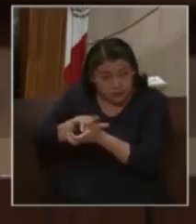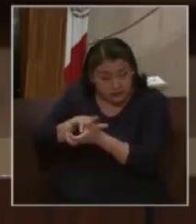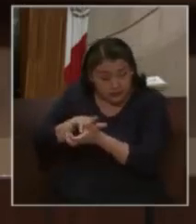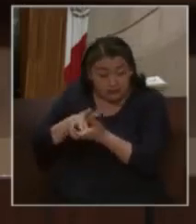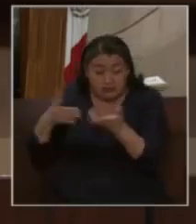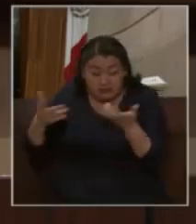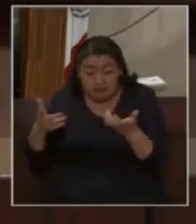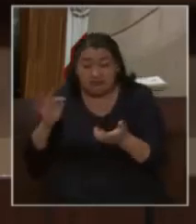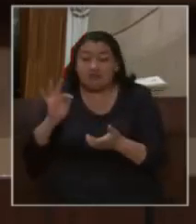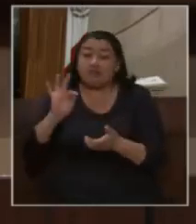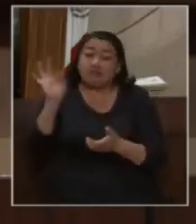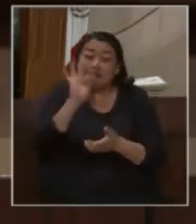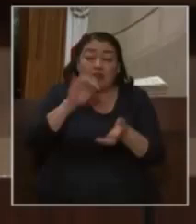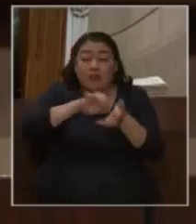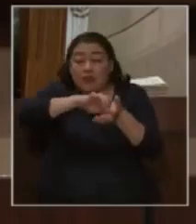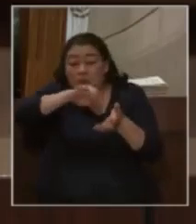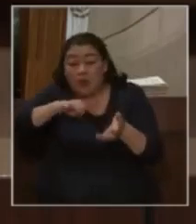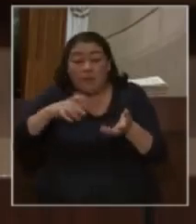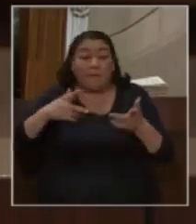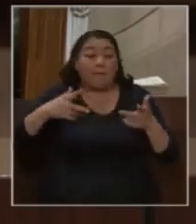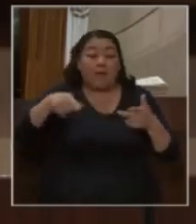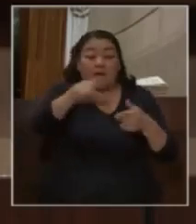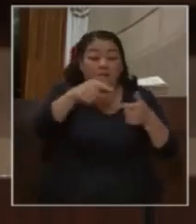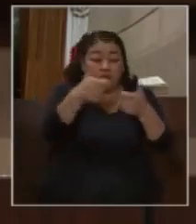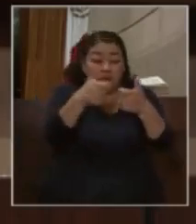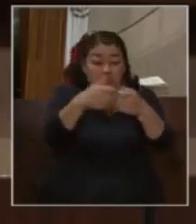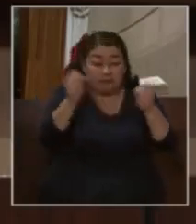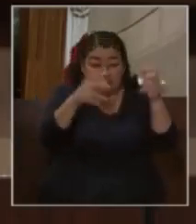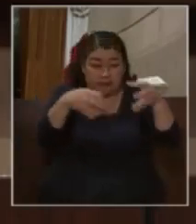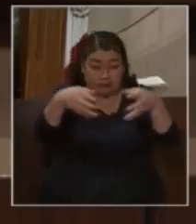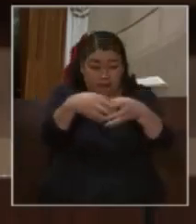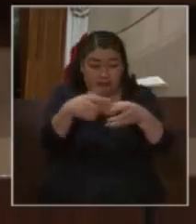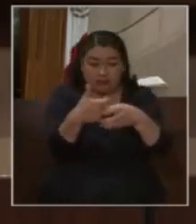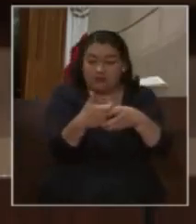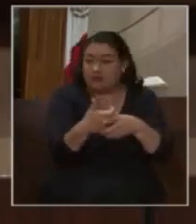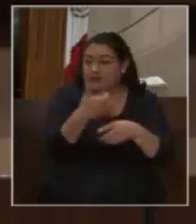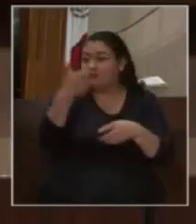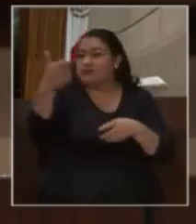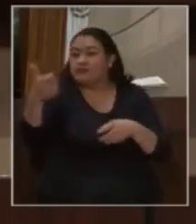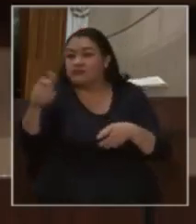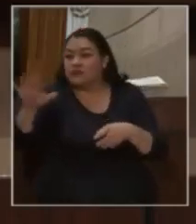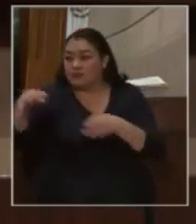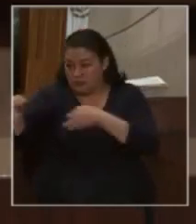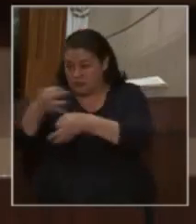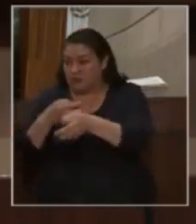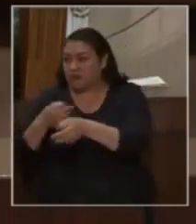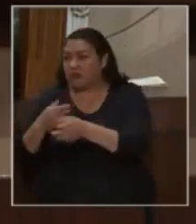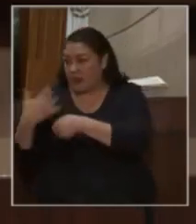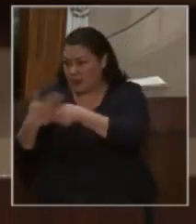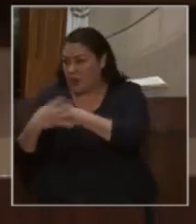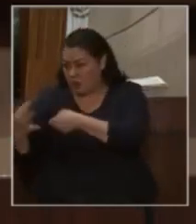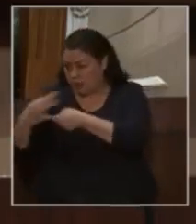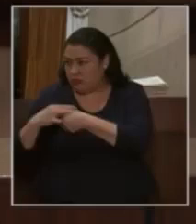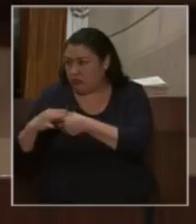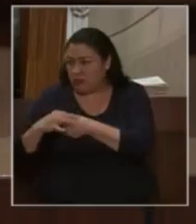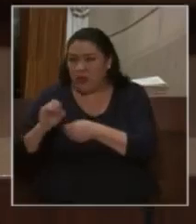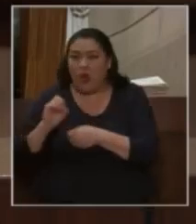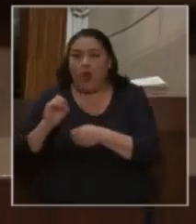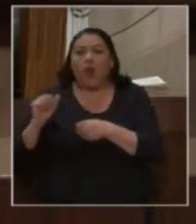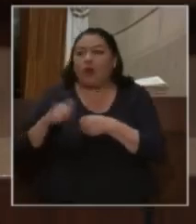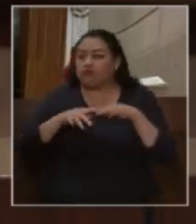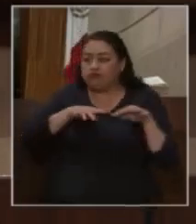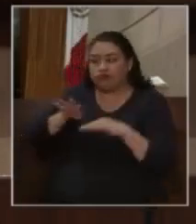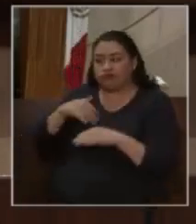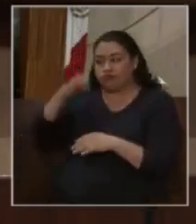hubieran entregado con fines electorales, de posicionamiento del partido político o cualquier otra